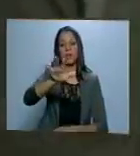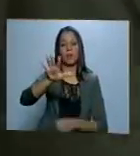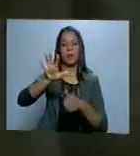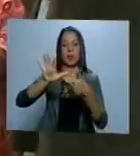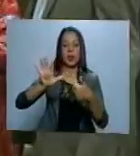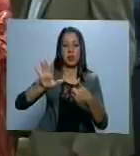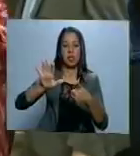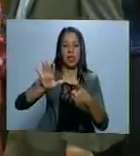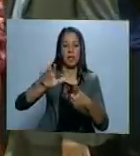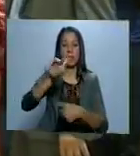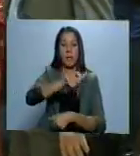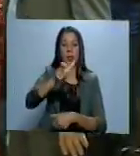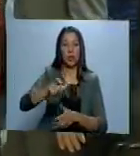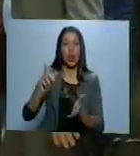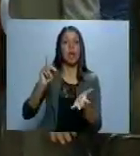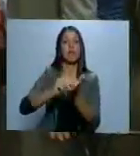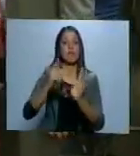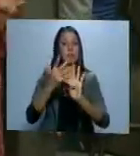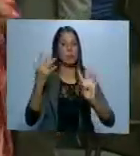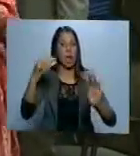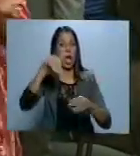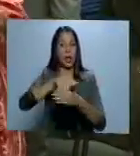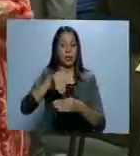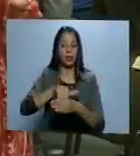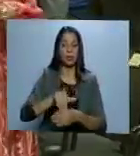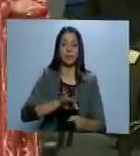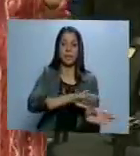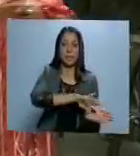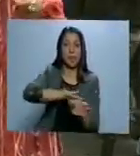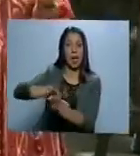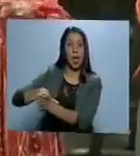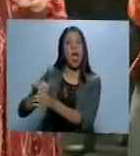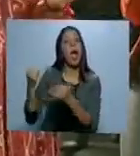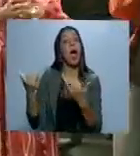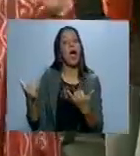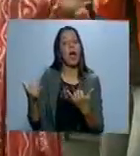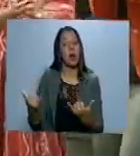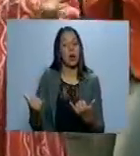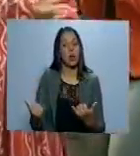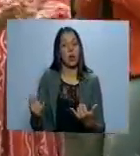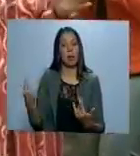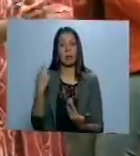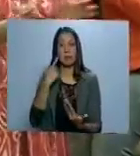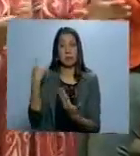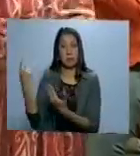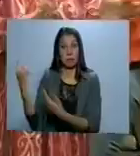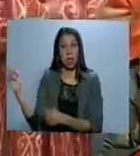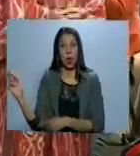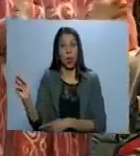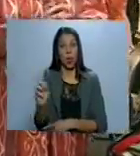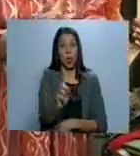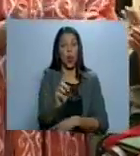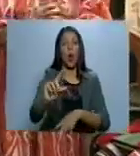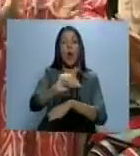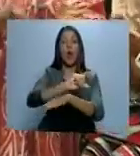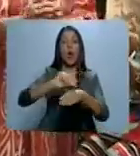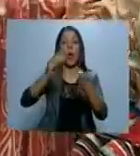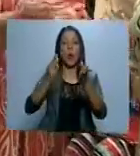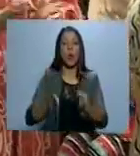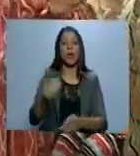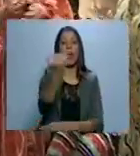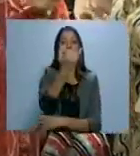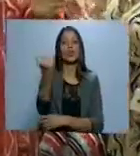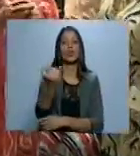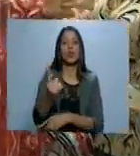9.139.154 electores. Vamos a escuchar aparte de lo que es la sesión ordinaria de la Asamblea